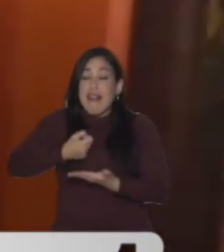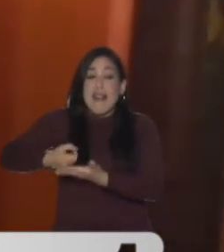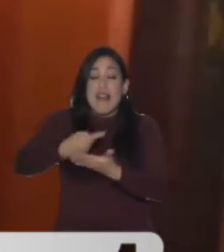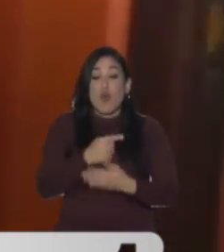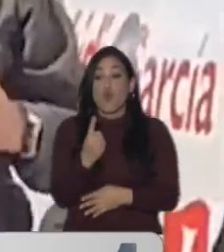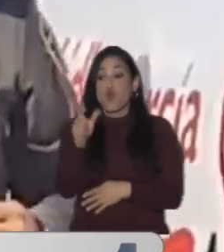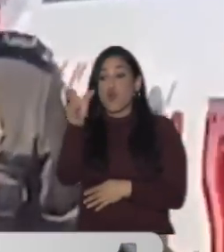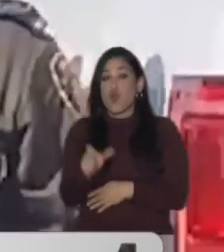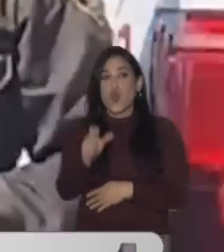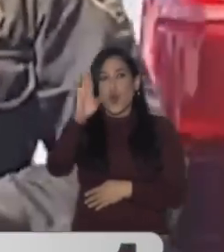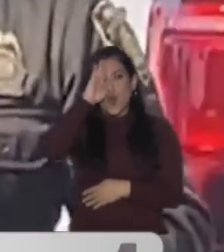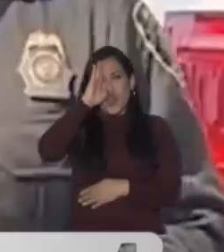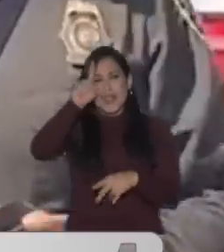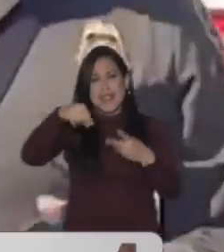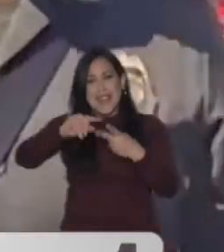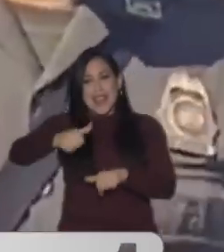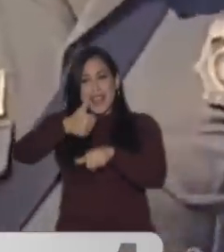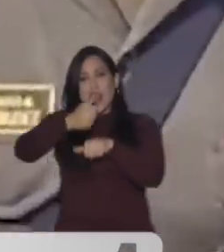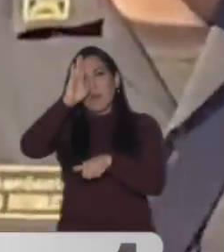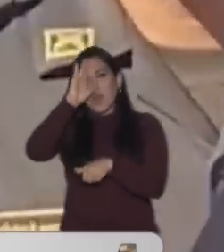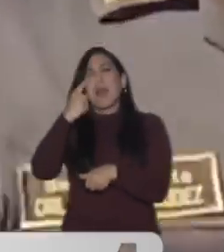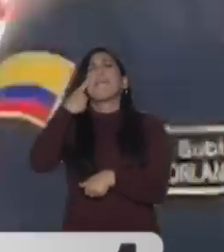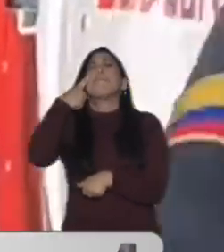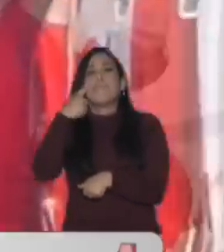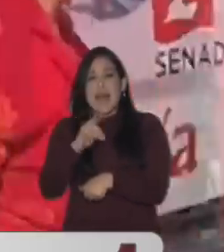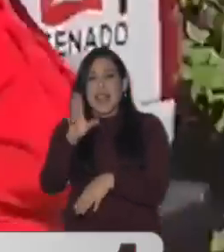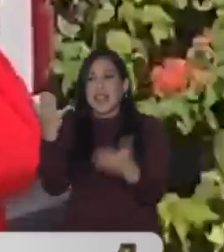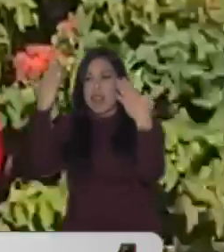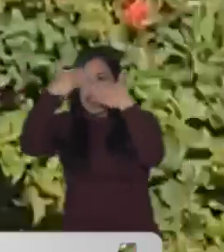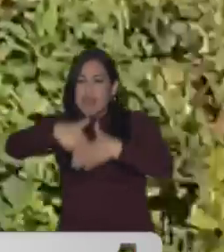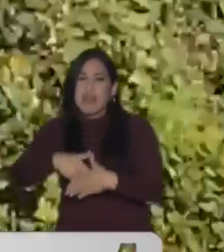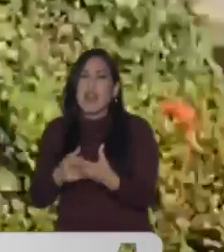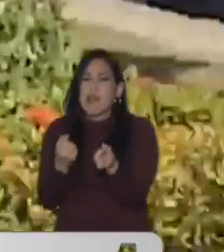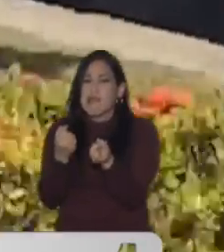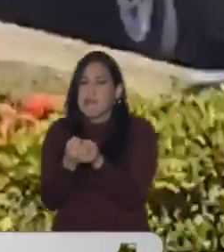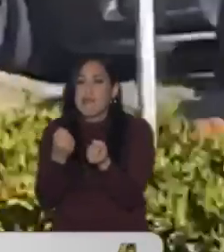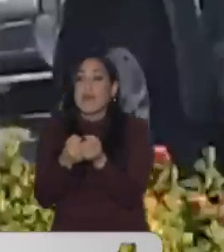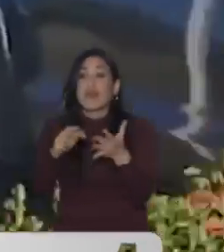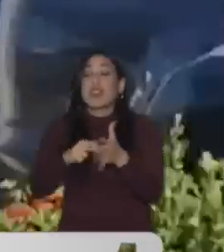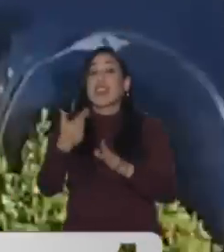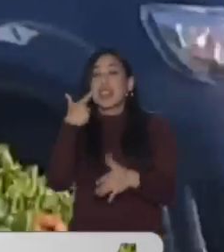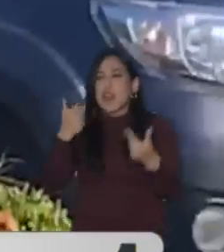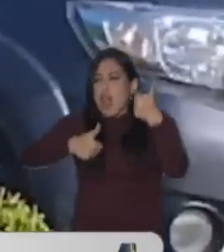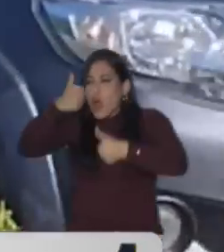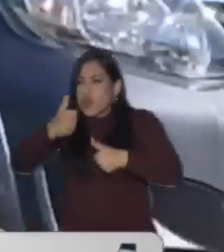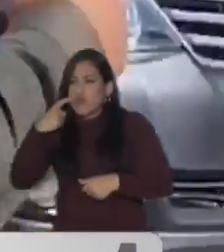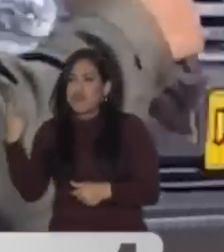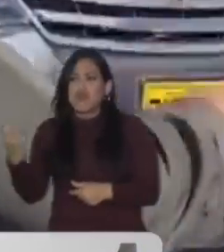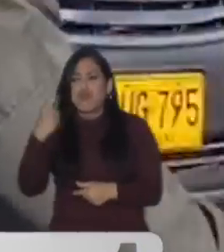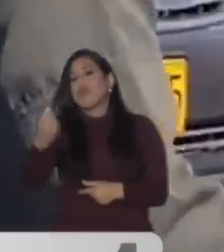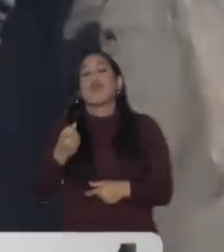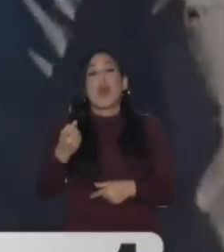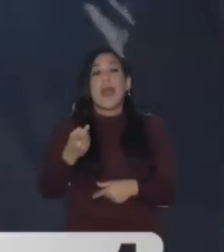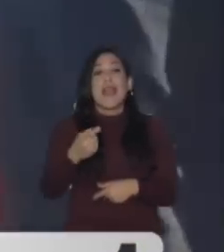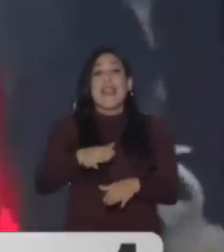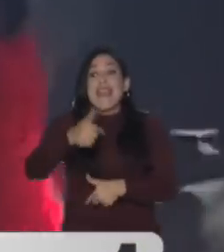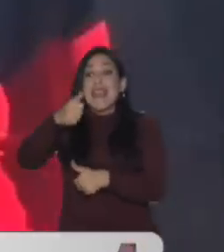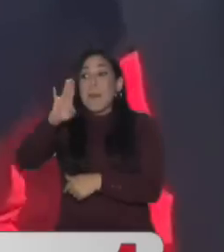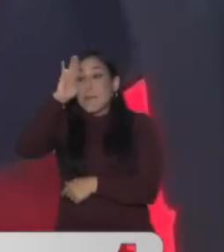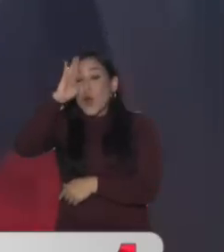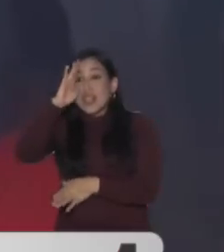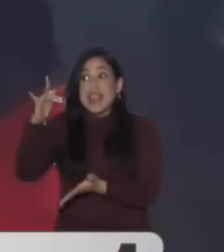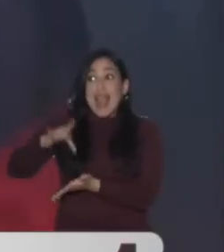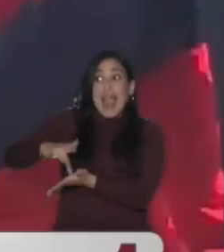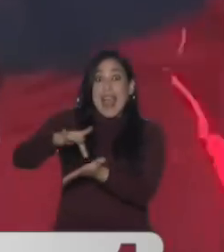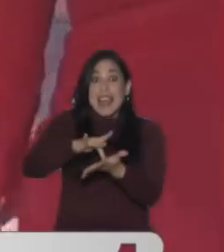un patrullero y un mayor de la policía estarían implicados y que durante este operativo se ofreció a cada policía